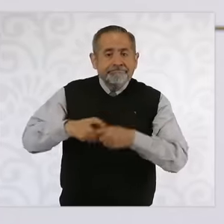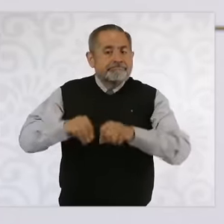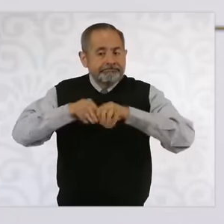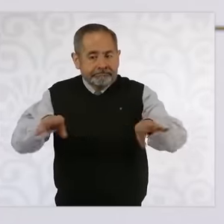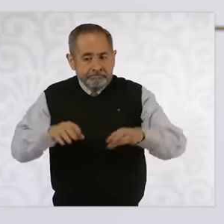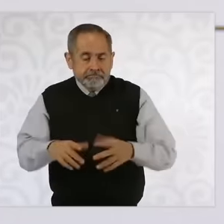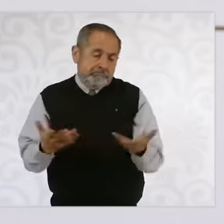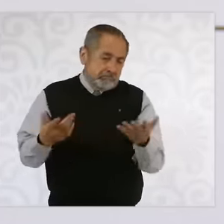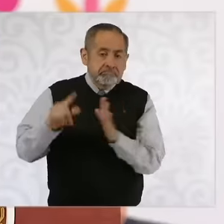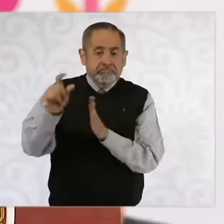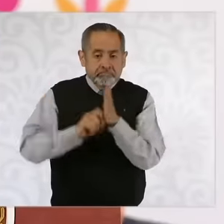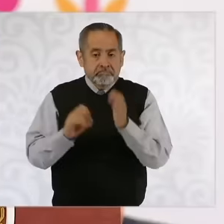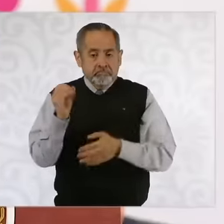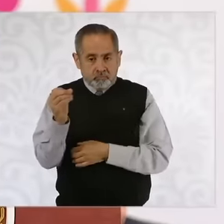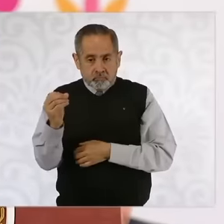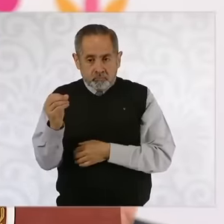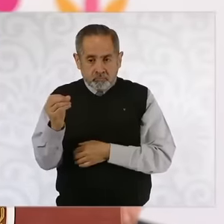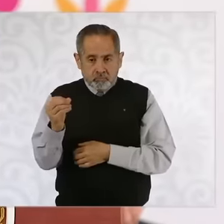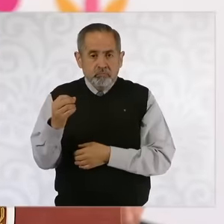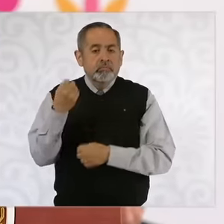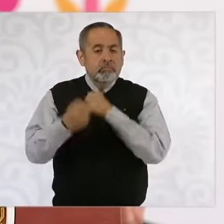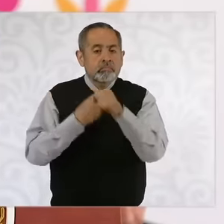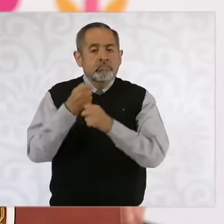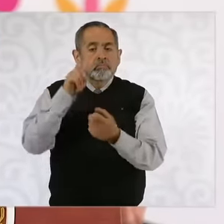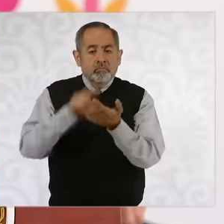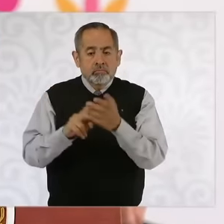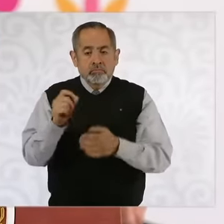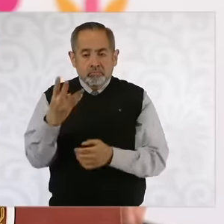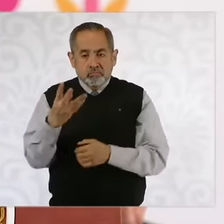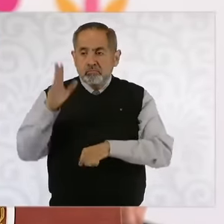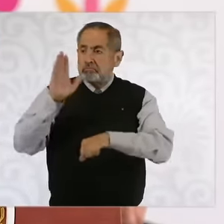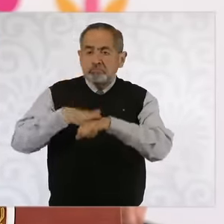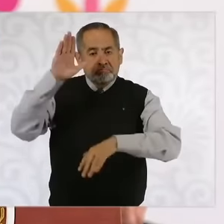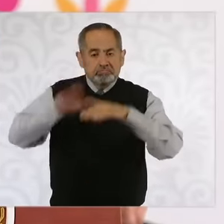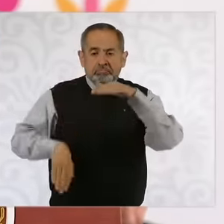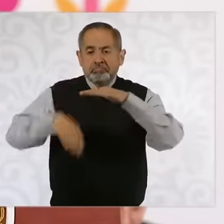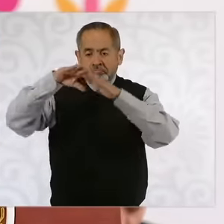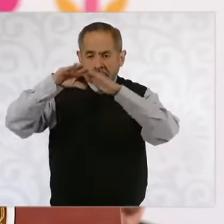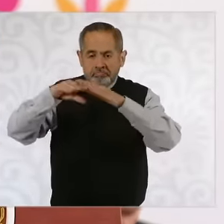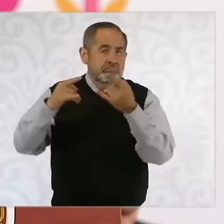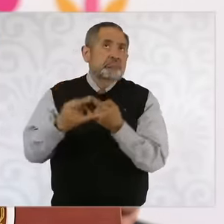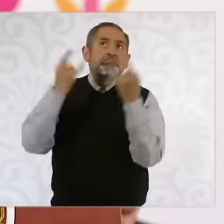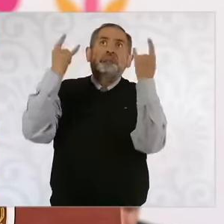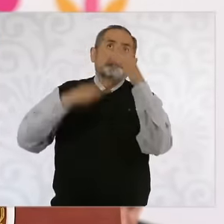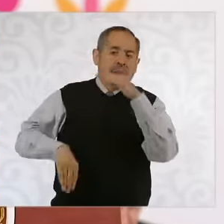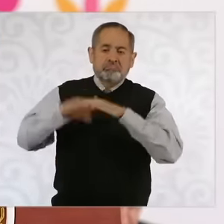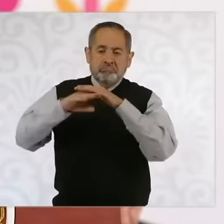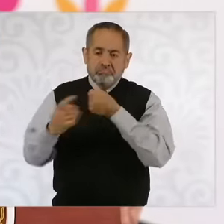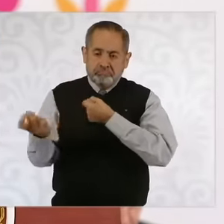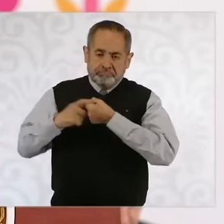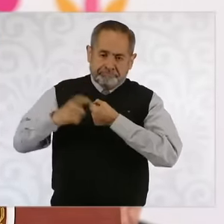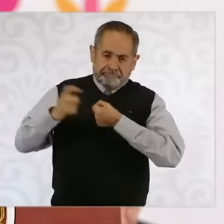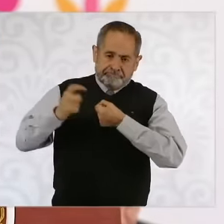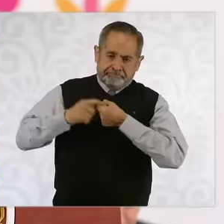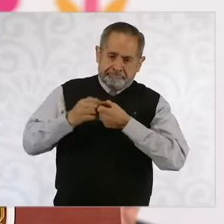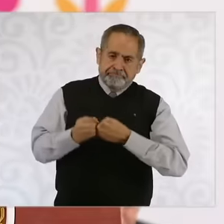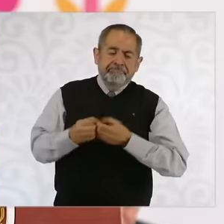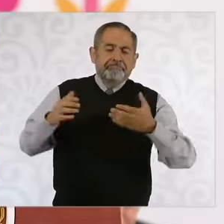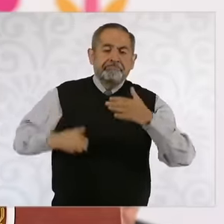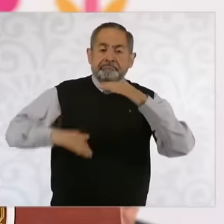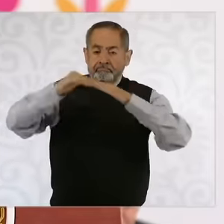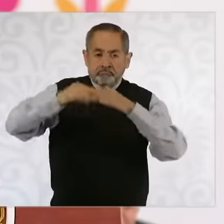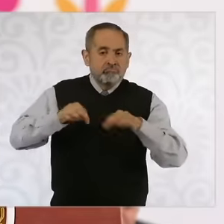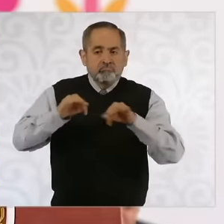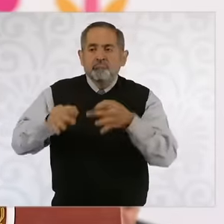Entonces, el mes de octubre es el mes de 2024, es el mes más alto histórico de número de empleos